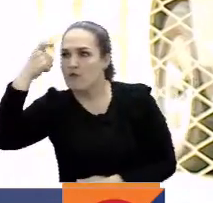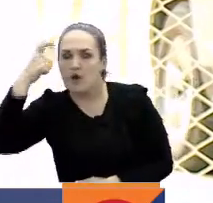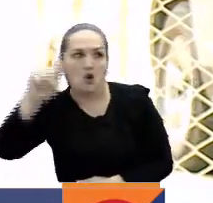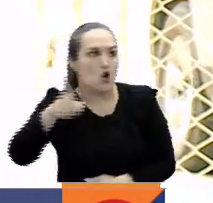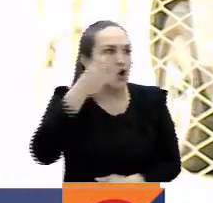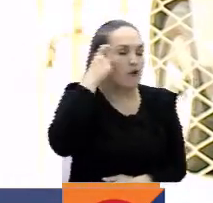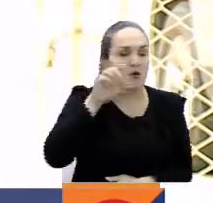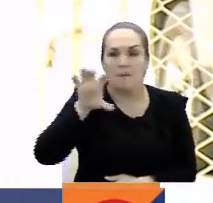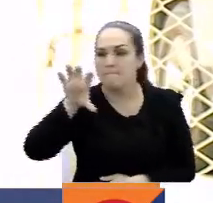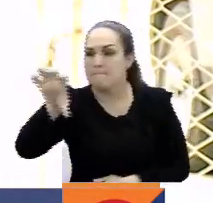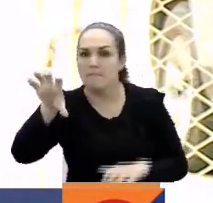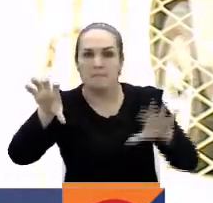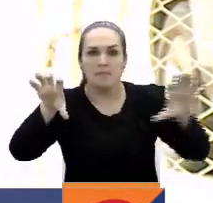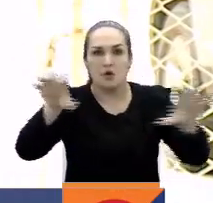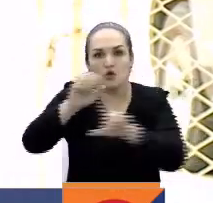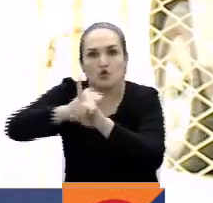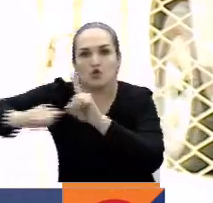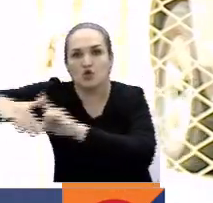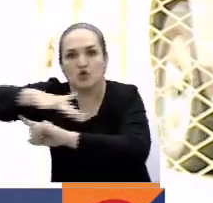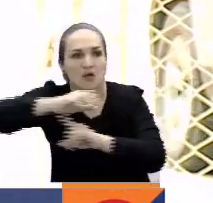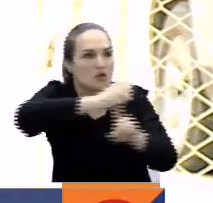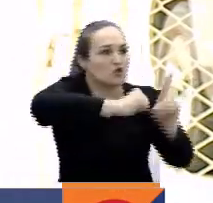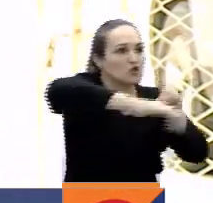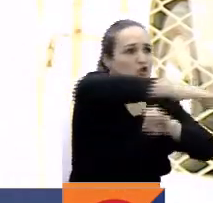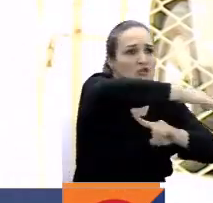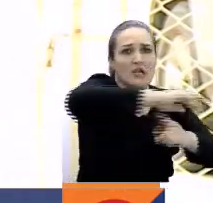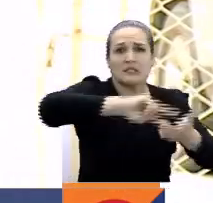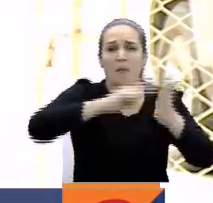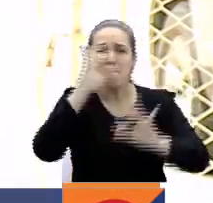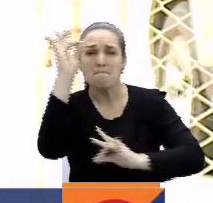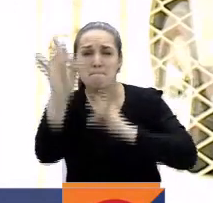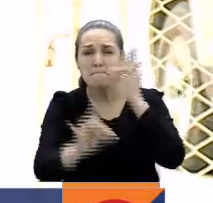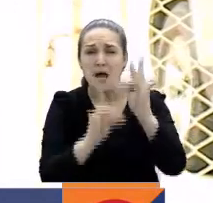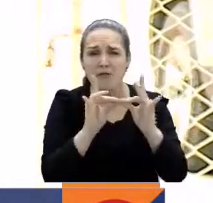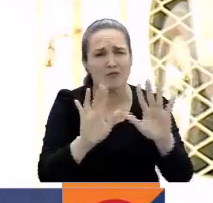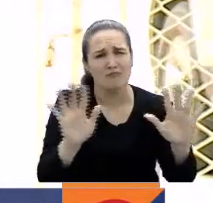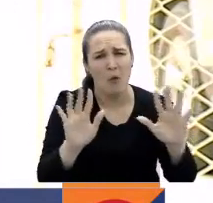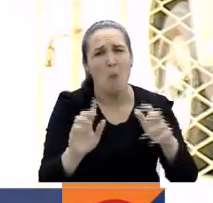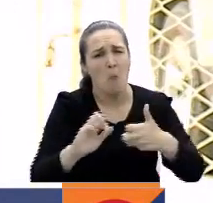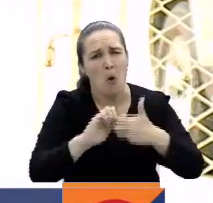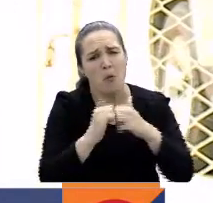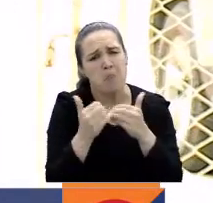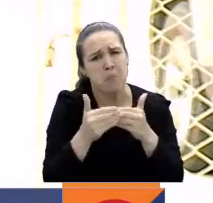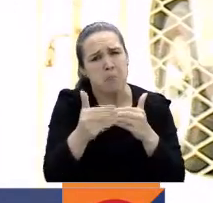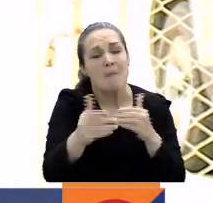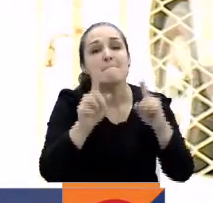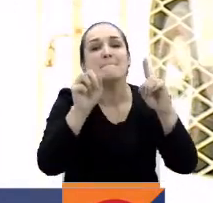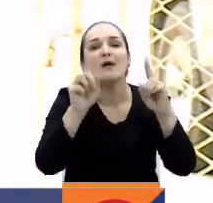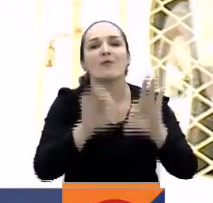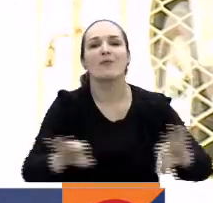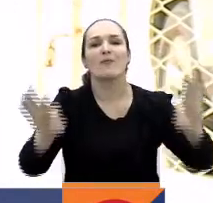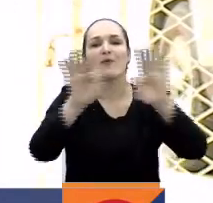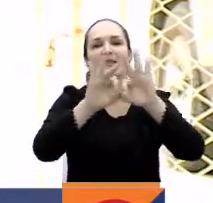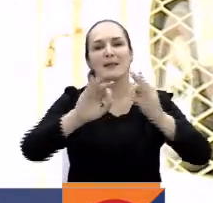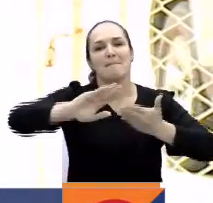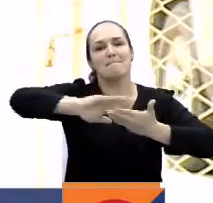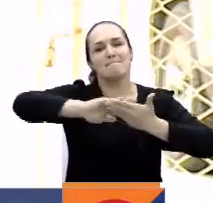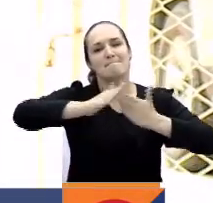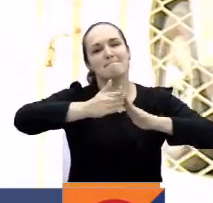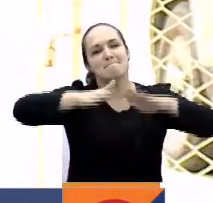dos sociedades, pero siempre en paz, siempre con el argumento,